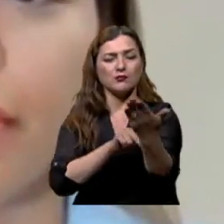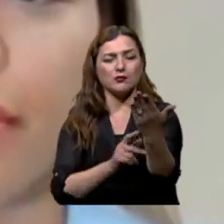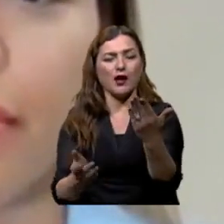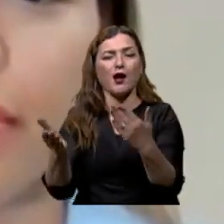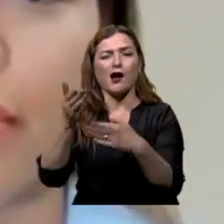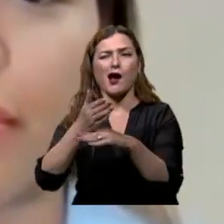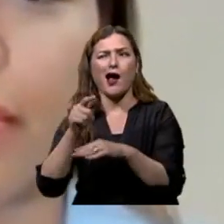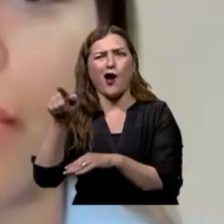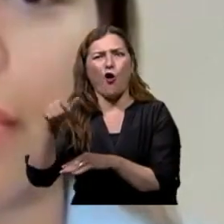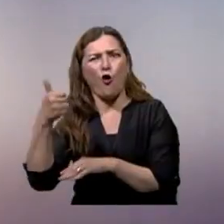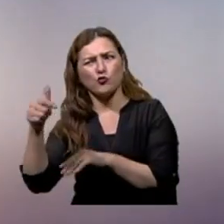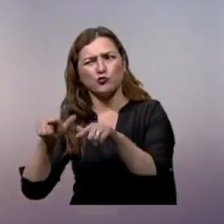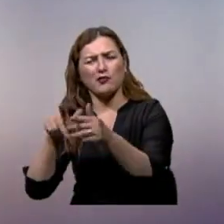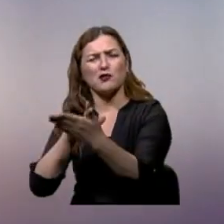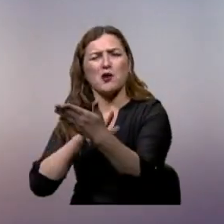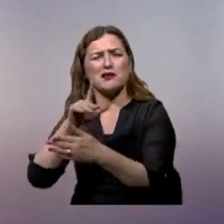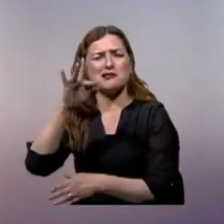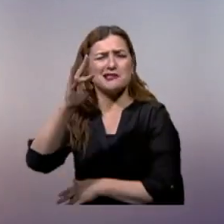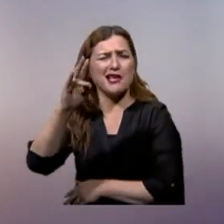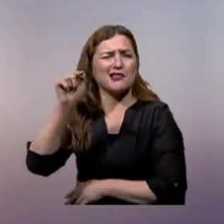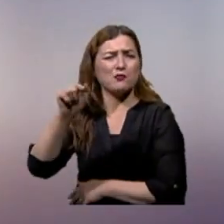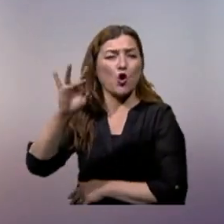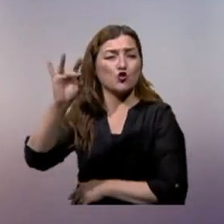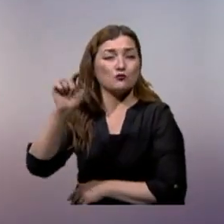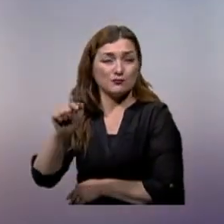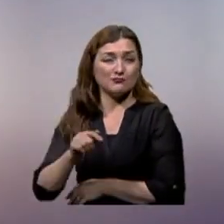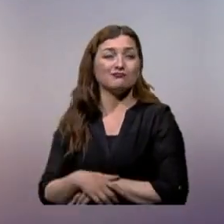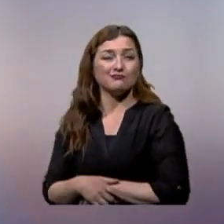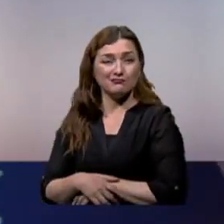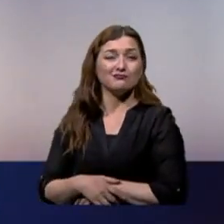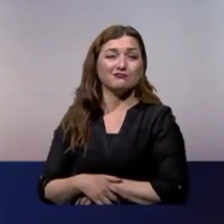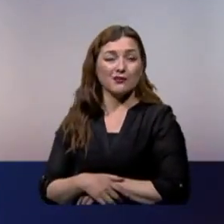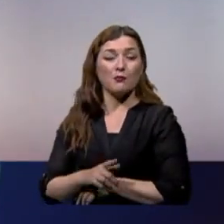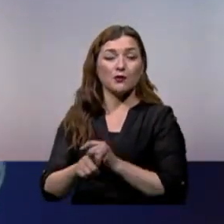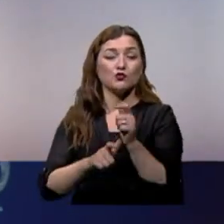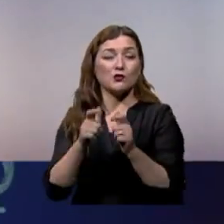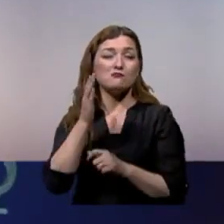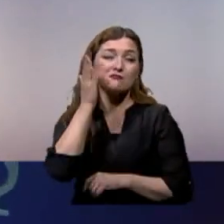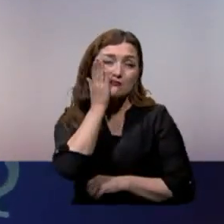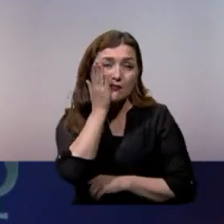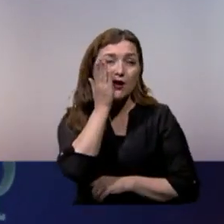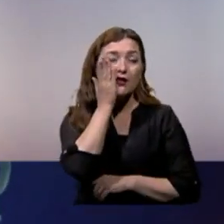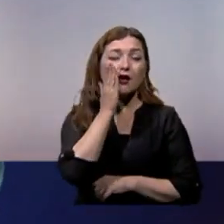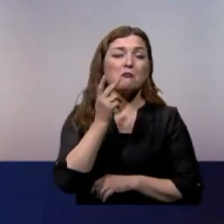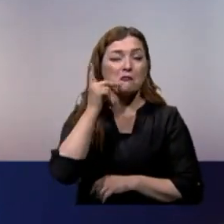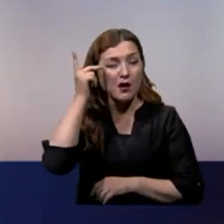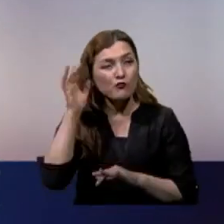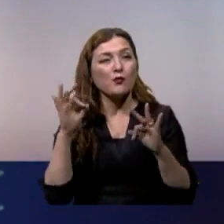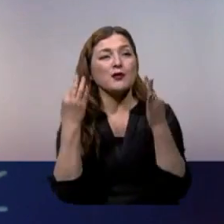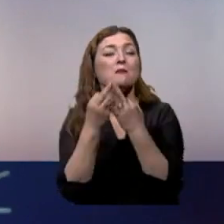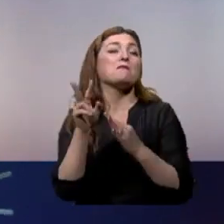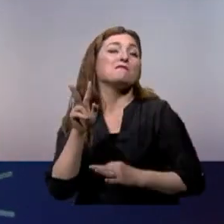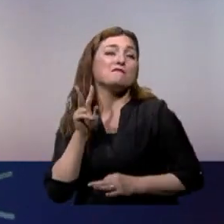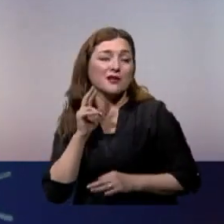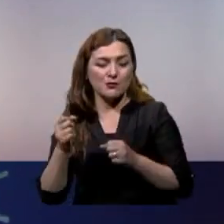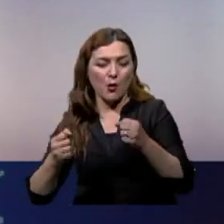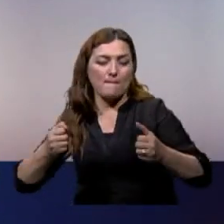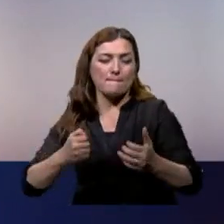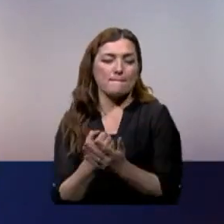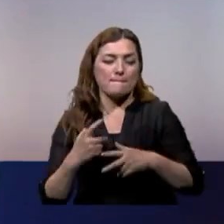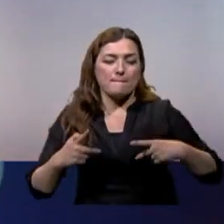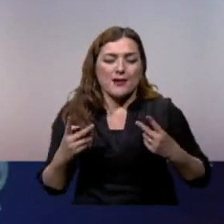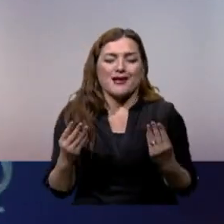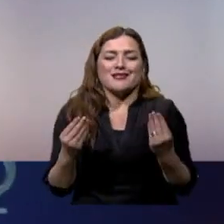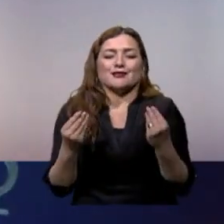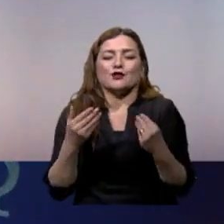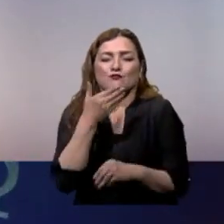de $7.500, $8.000. Cientos de personas, entre madres, cabezas de familia, menores de edad y víctimas de accidentes, han mejorado su calidad de